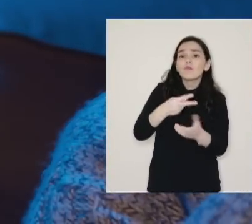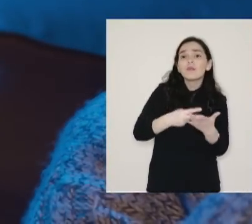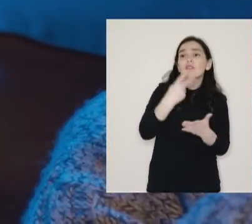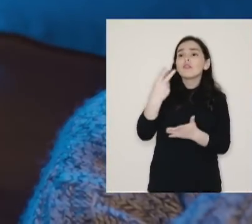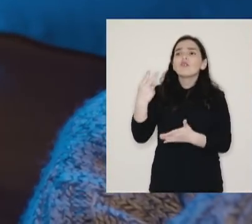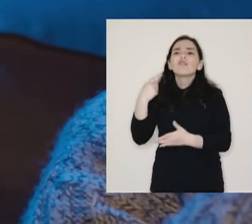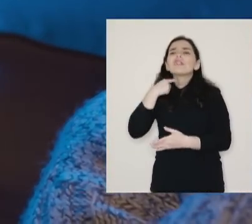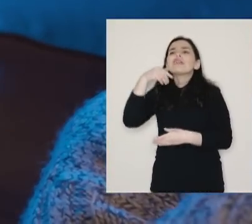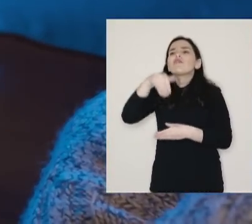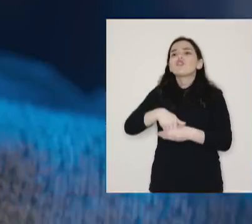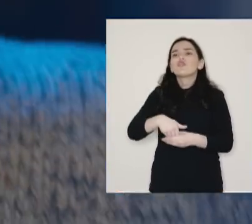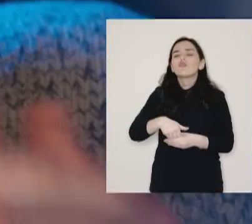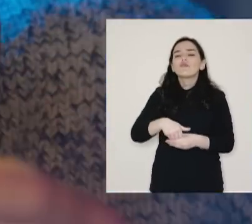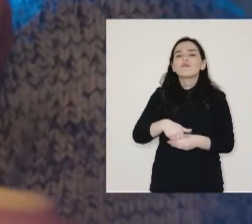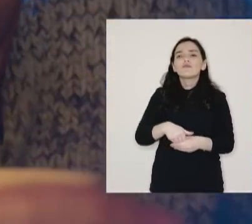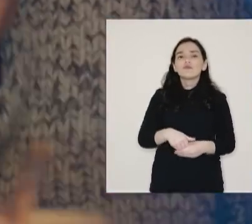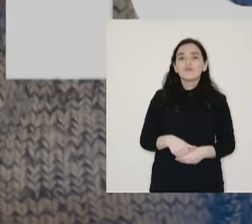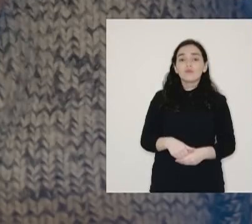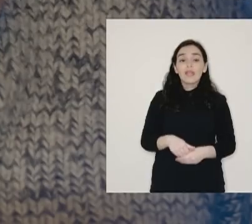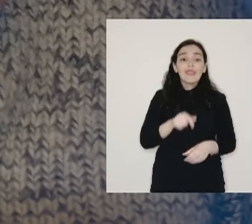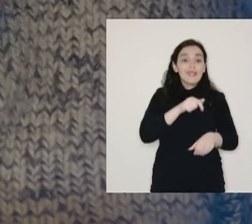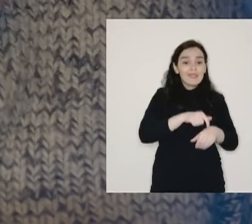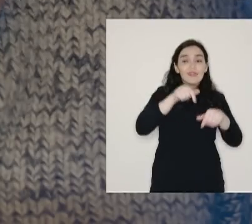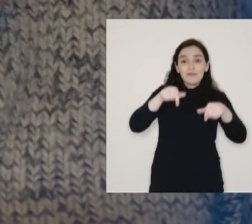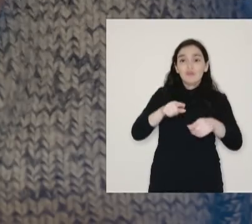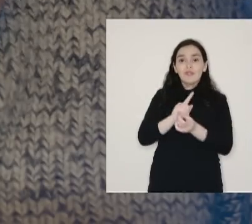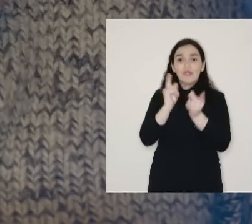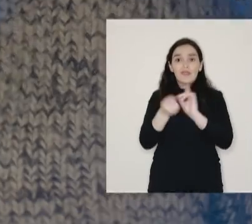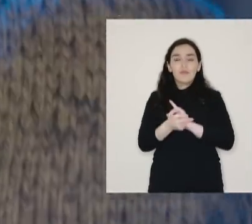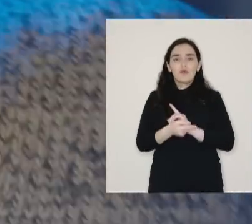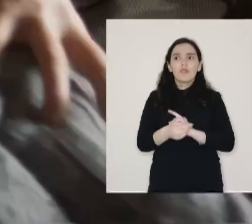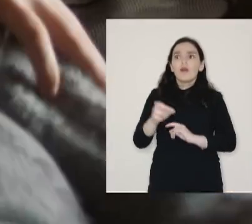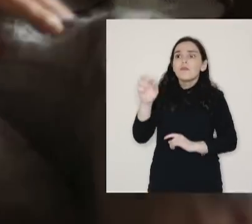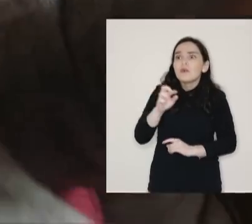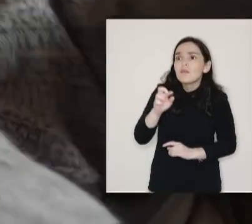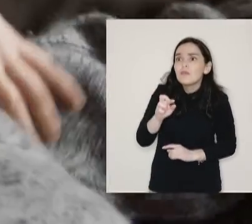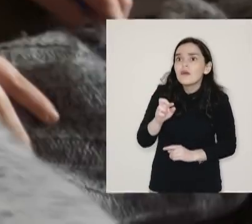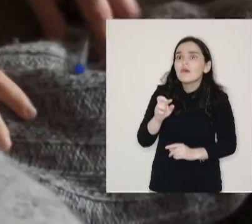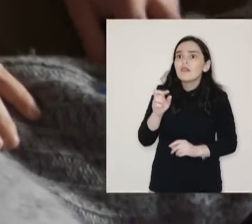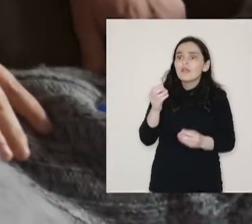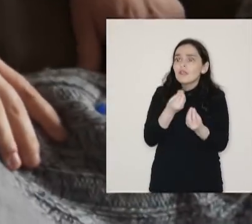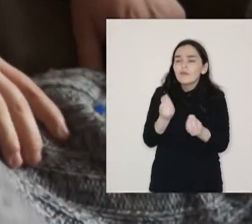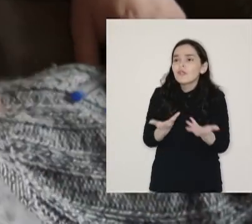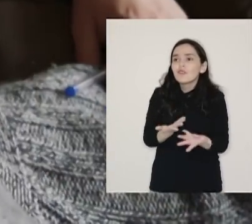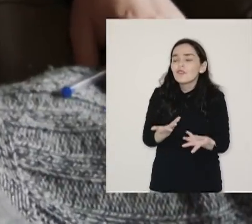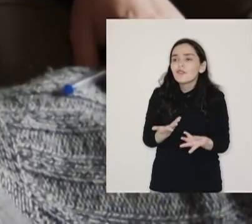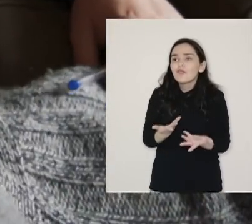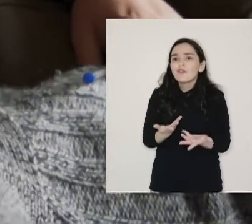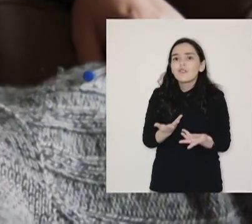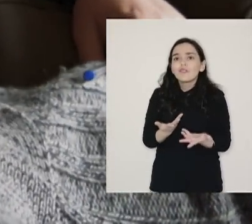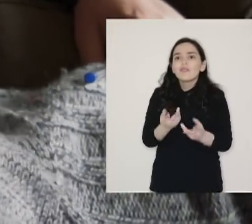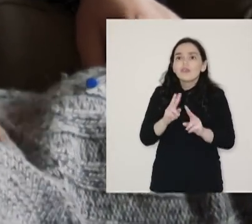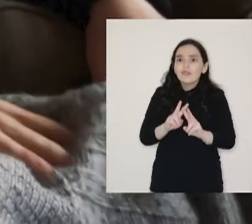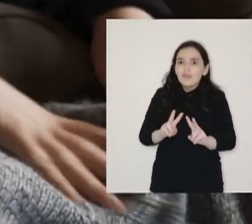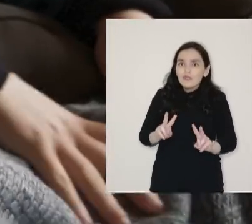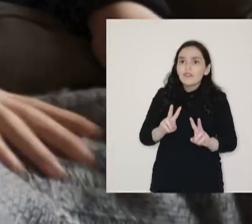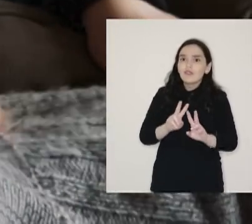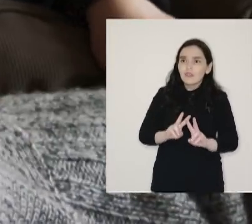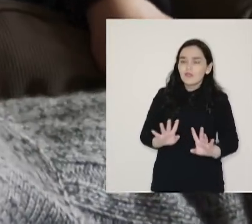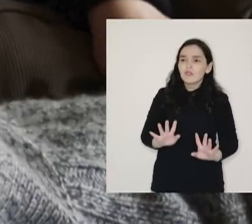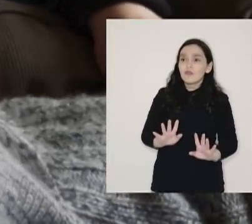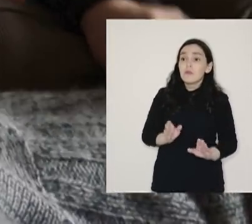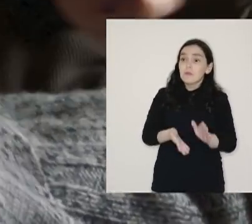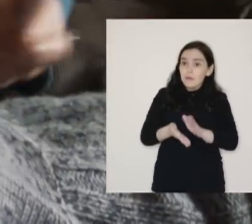del 2022? ¿Qué votó? El cambio es ahora. ¡Papá! ¡Papito! ¿Qué pasó?